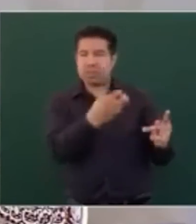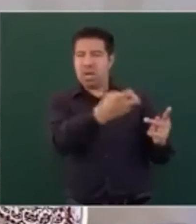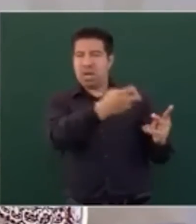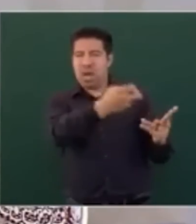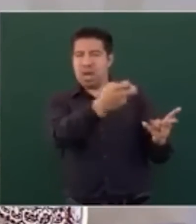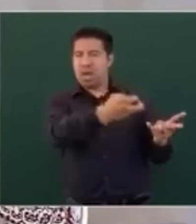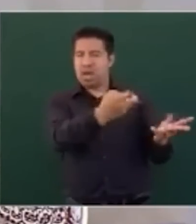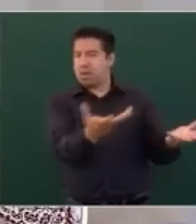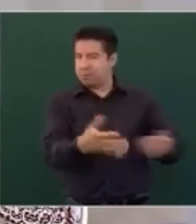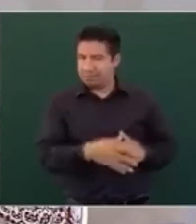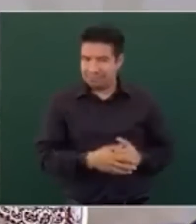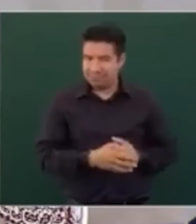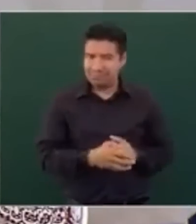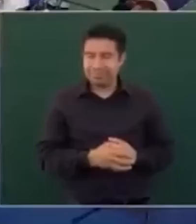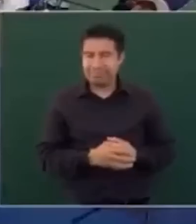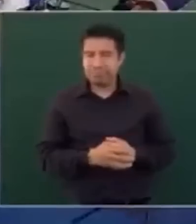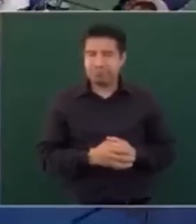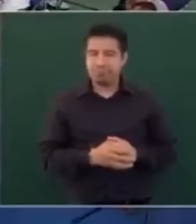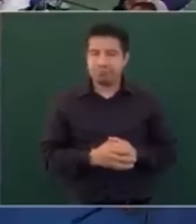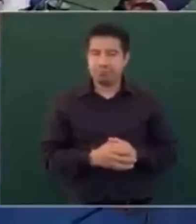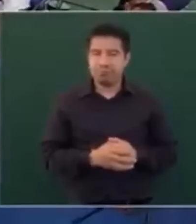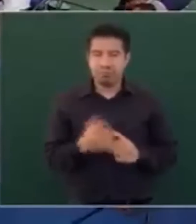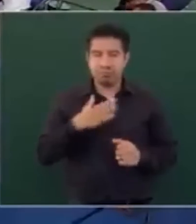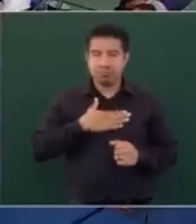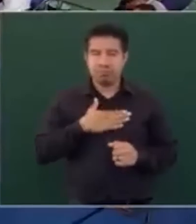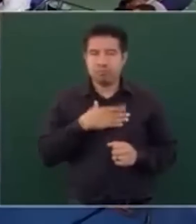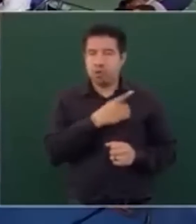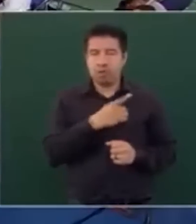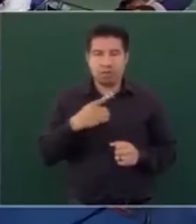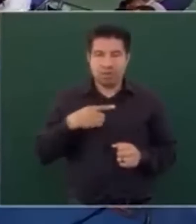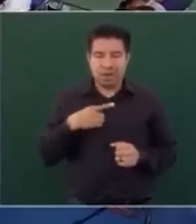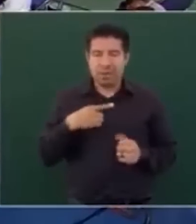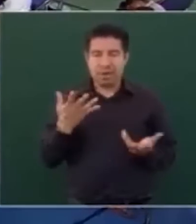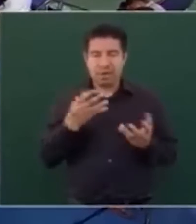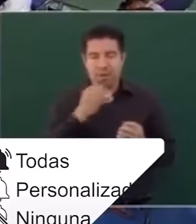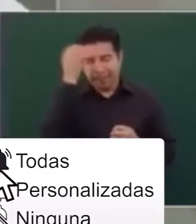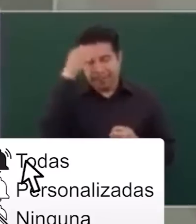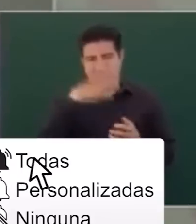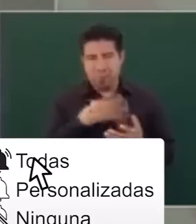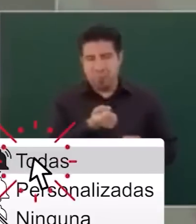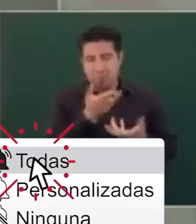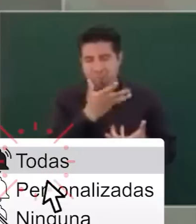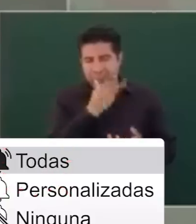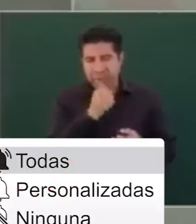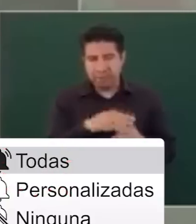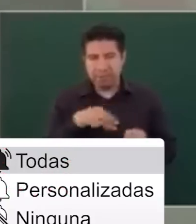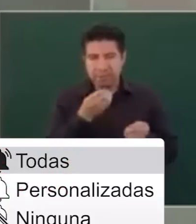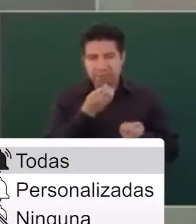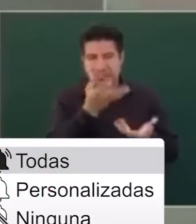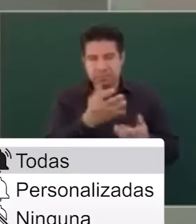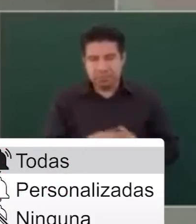Yo no tengo por qué opinar sobre lo que debería ser el Poder Legislativo,